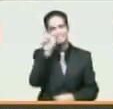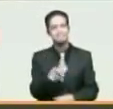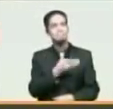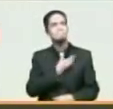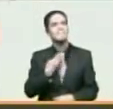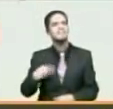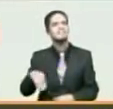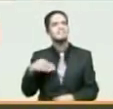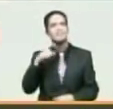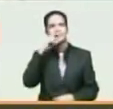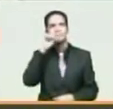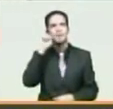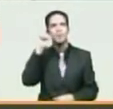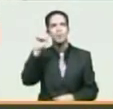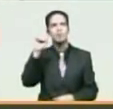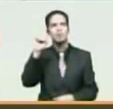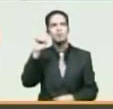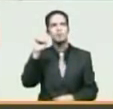Maduro